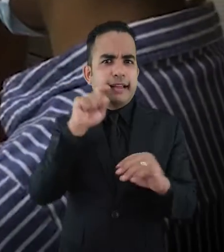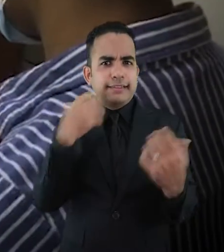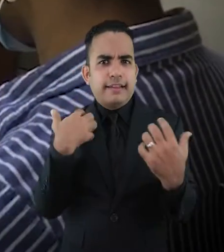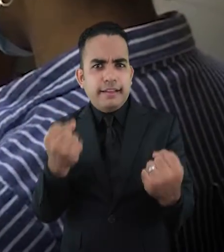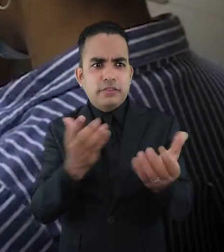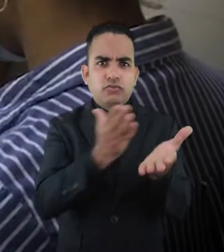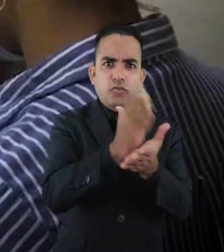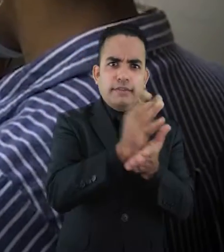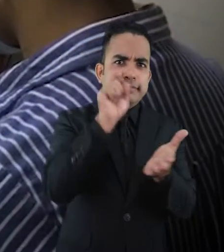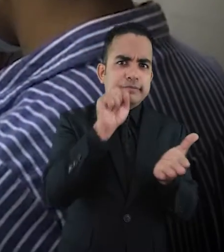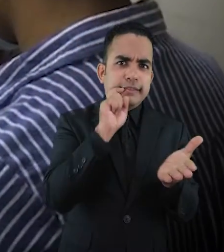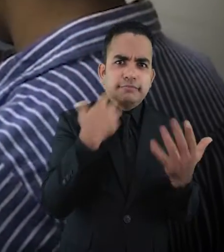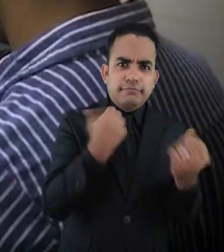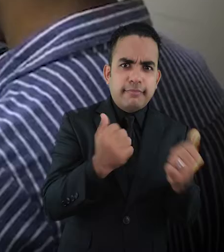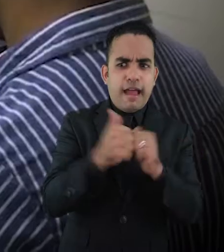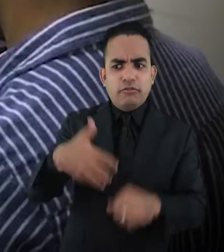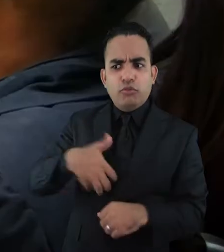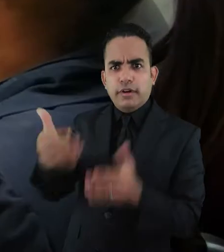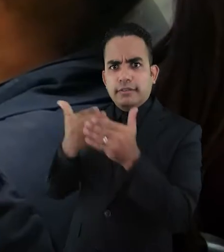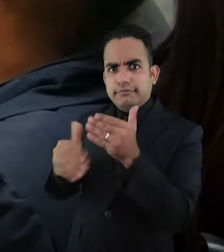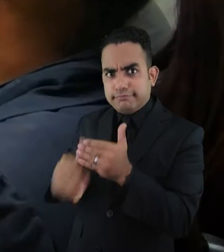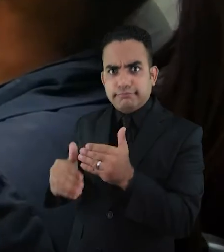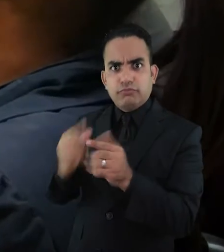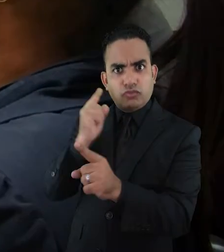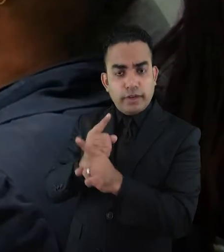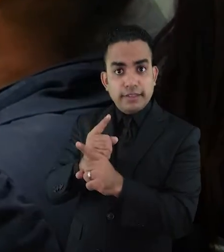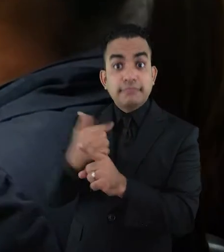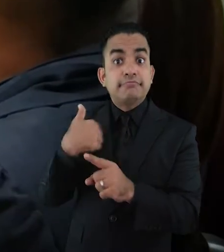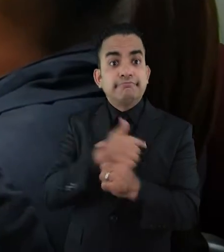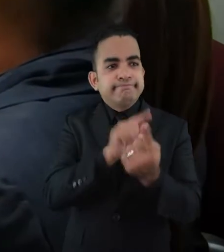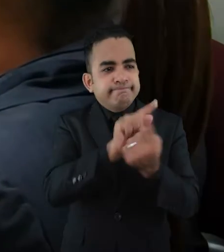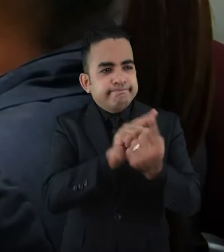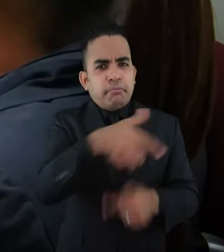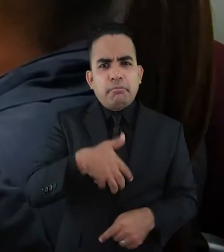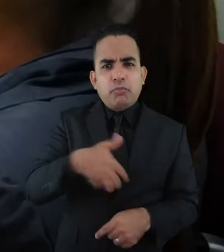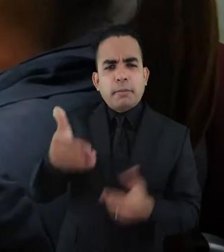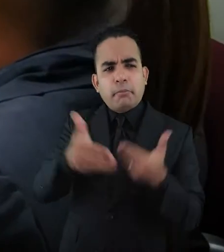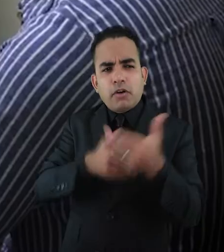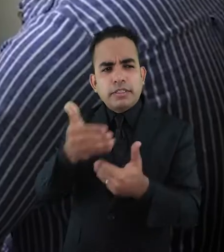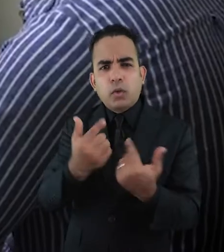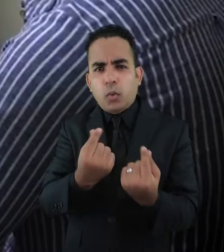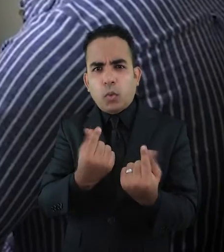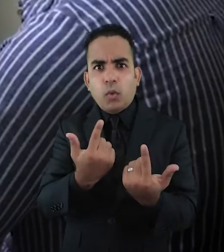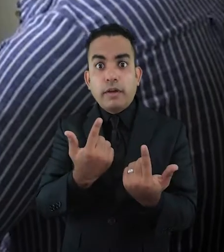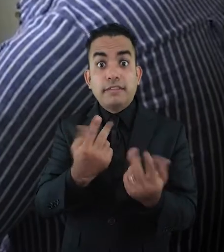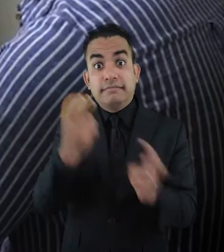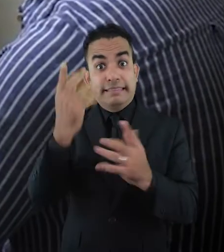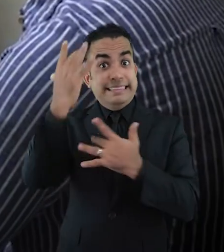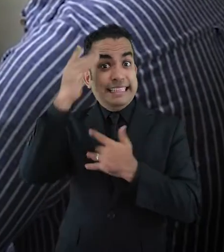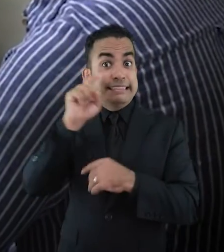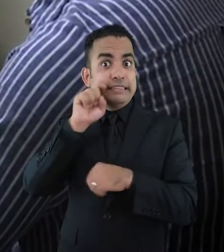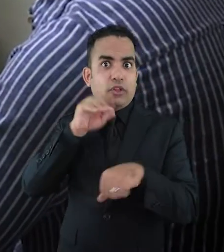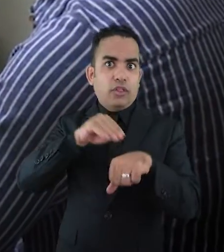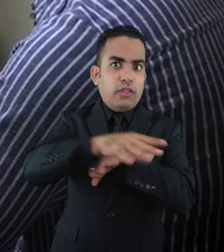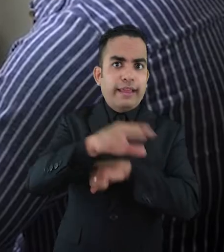salud sexual, derechos sexuales y reproductivos. Orientamos sobre prevención y atención del embarazo, las infecciones de